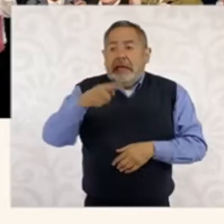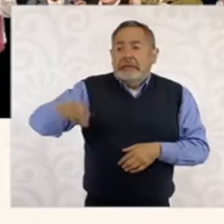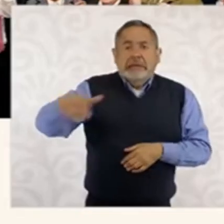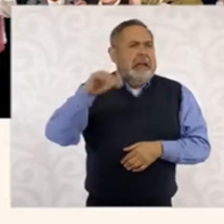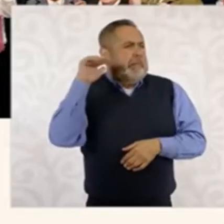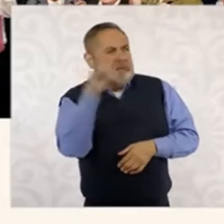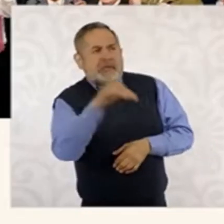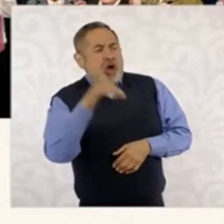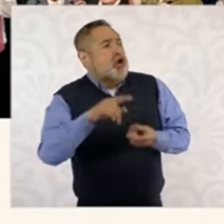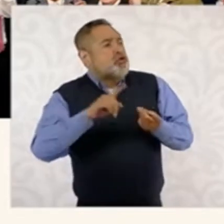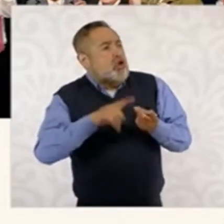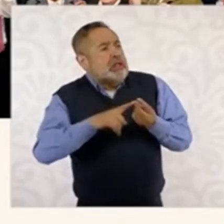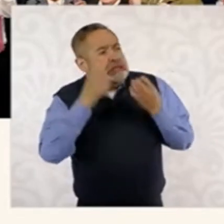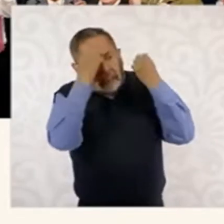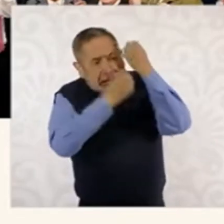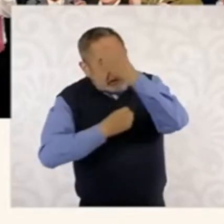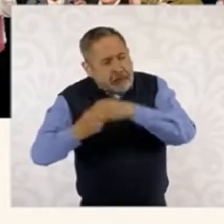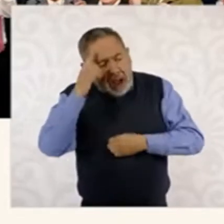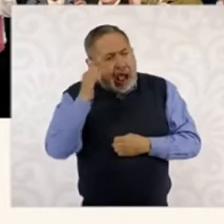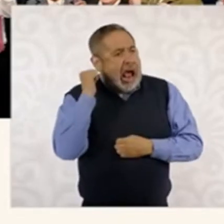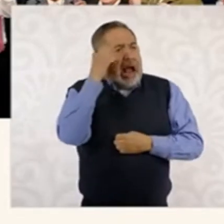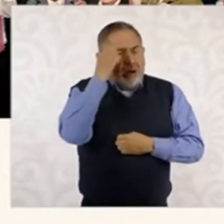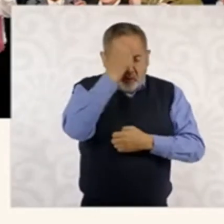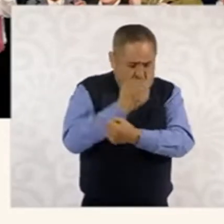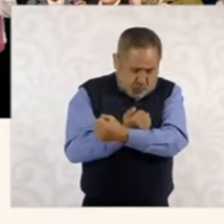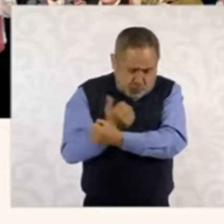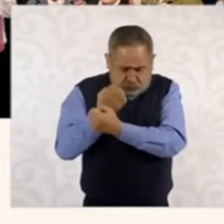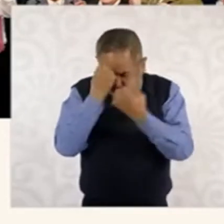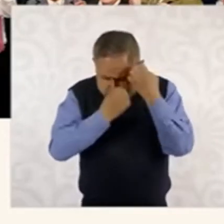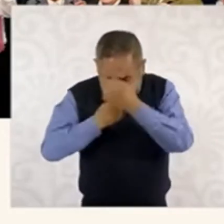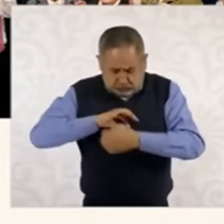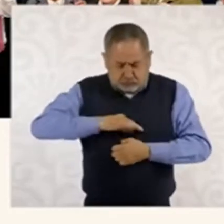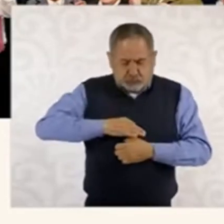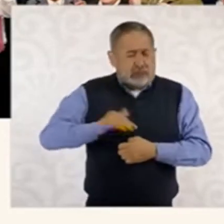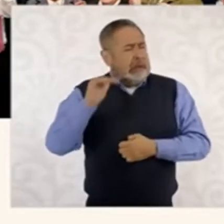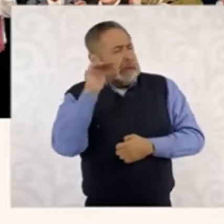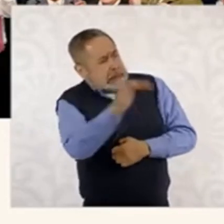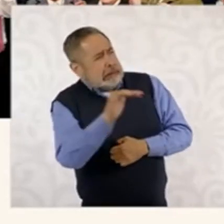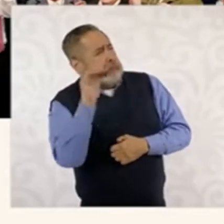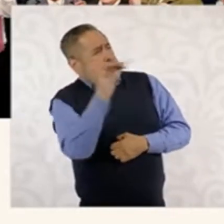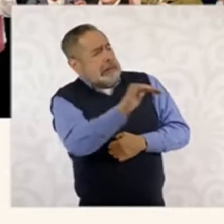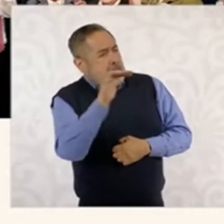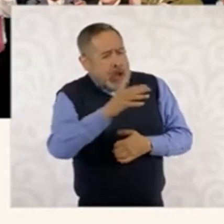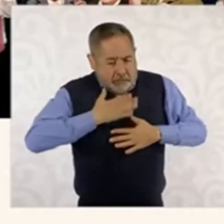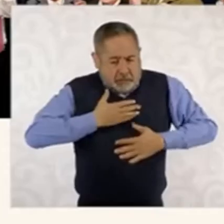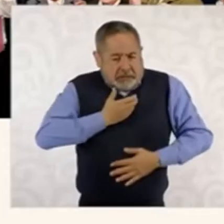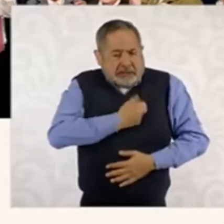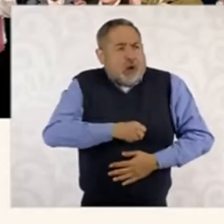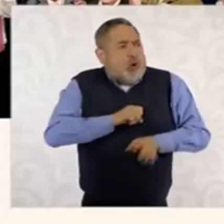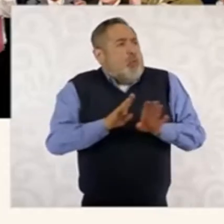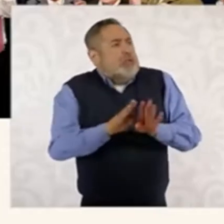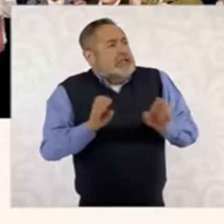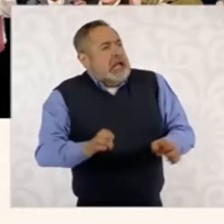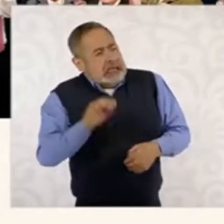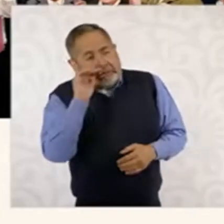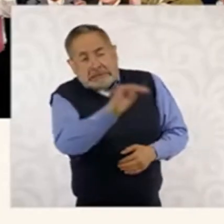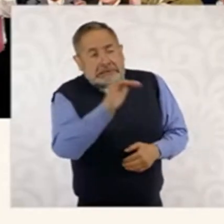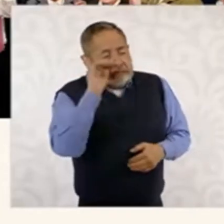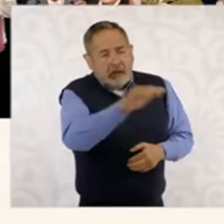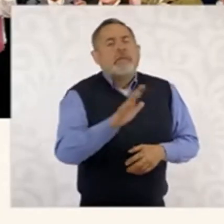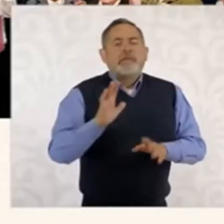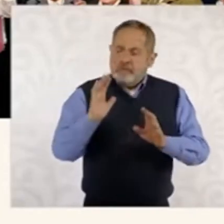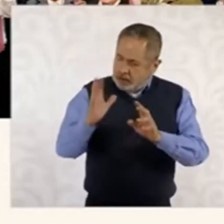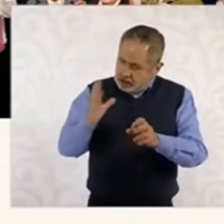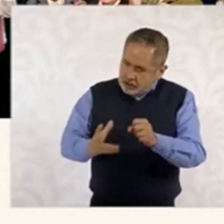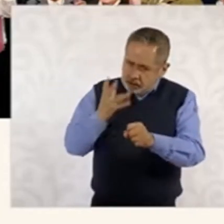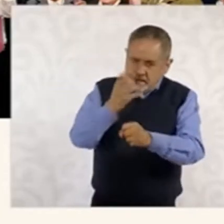las comunidades realmente muy antigua para que ellos pudieran verificar su salud. Laboratorio especializado en